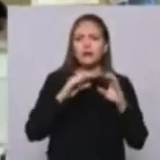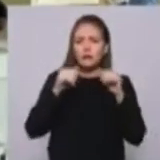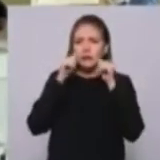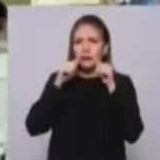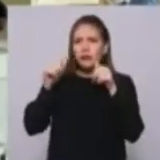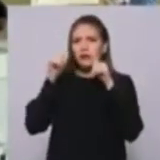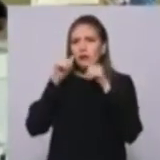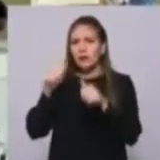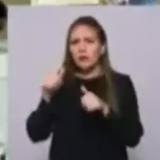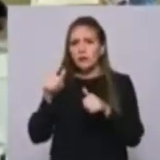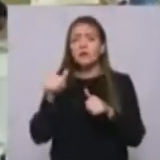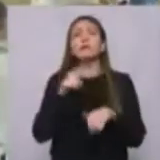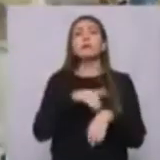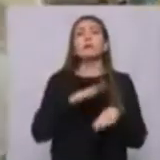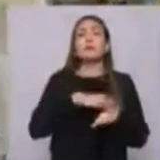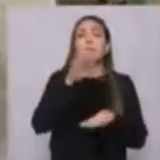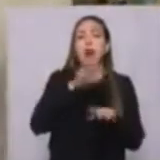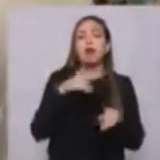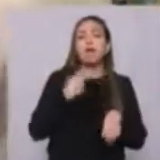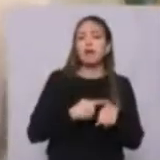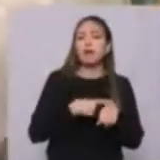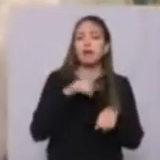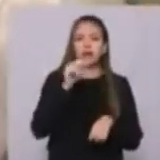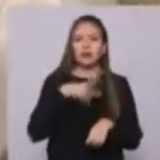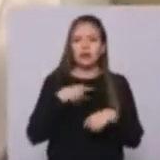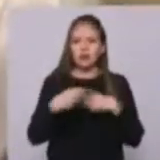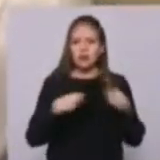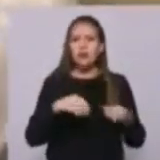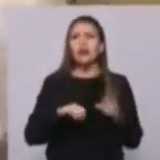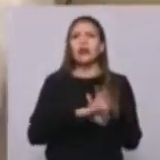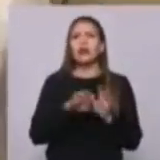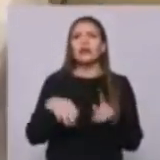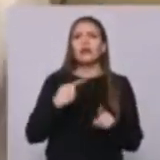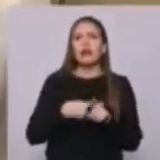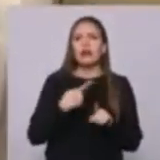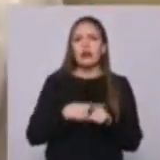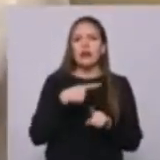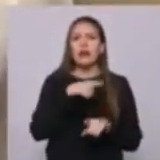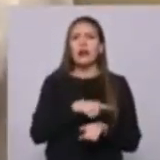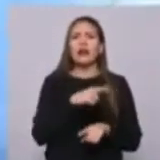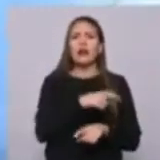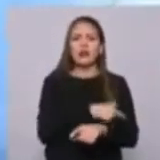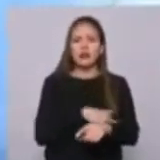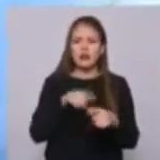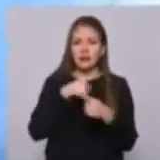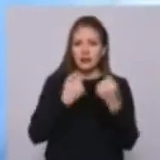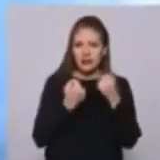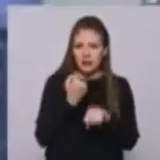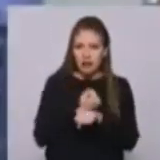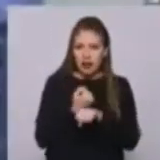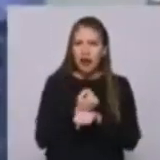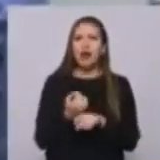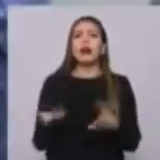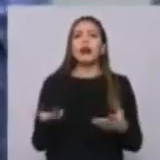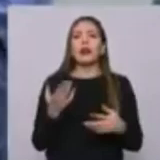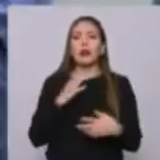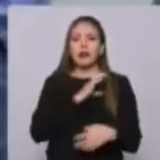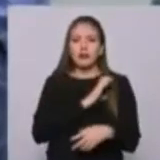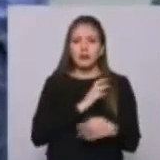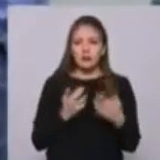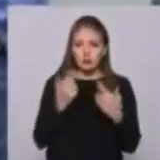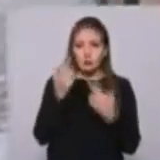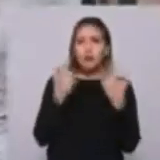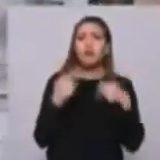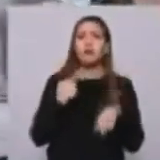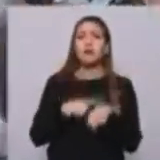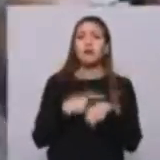las enfermedades no transmisibles, como son las enfermedades cardiovasculares, cáncer, enfermedades respiratorias, crónicas y